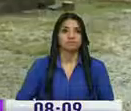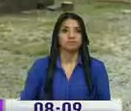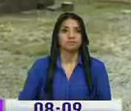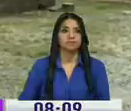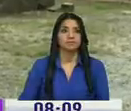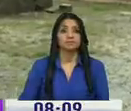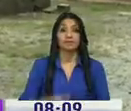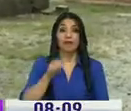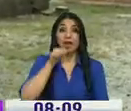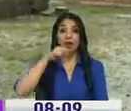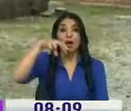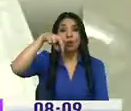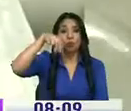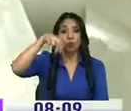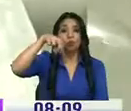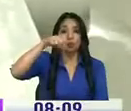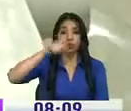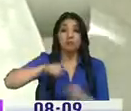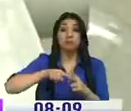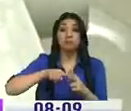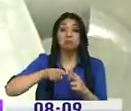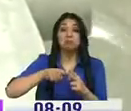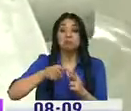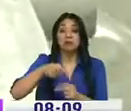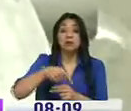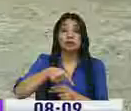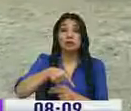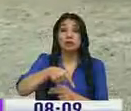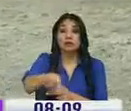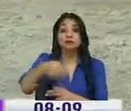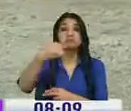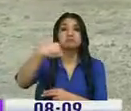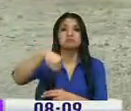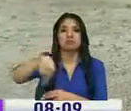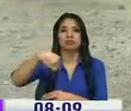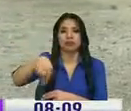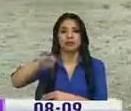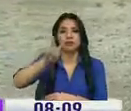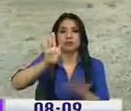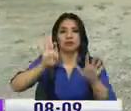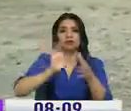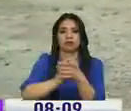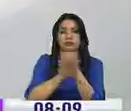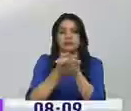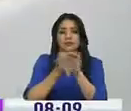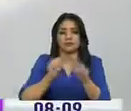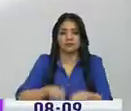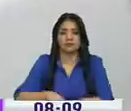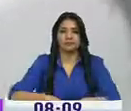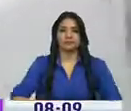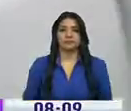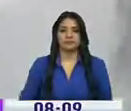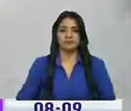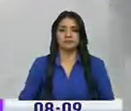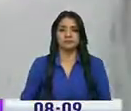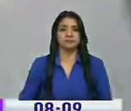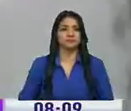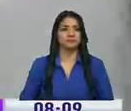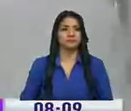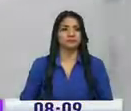servicio del líquido vital se restablezca en el transcurso del miércoles 28 de noviembre informó patricia